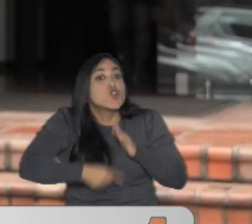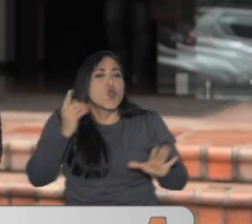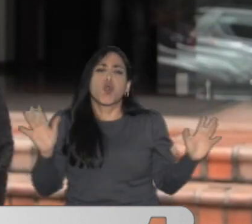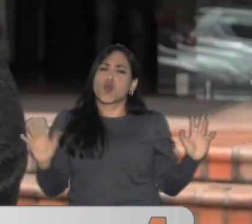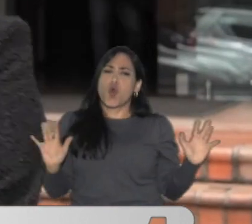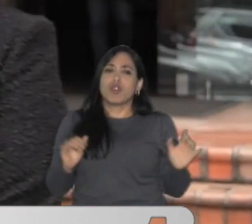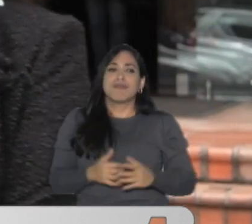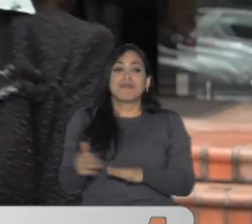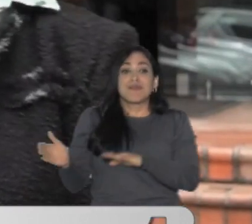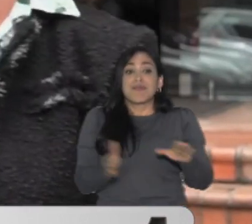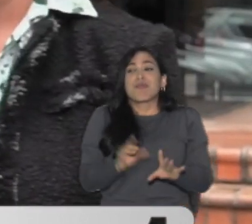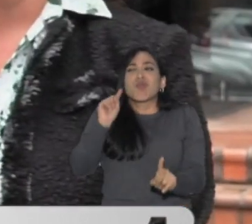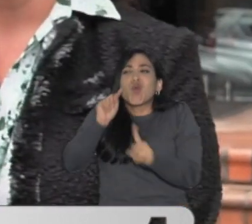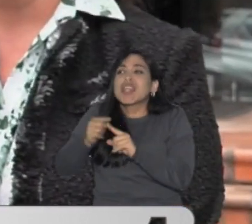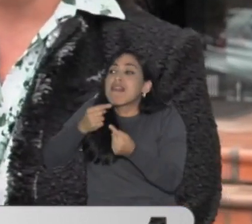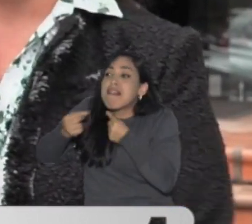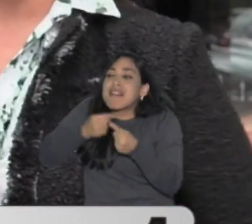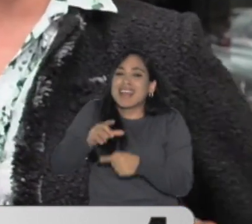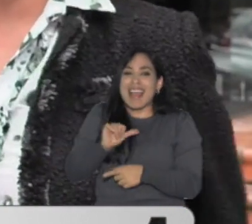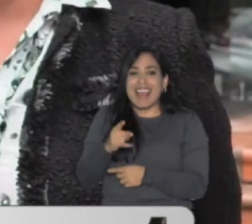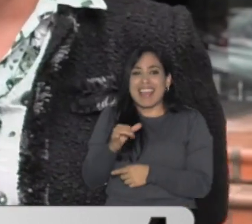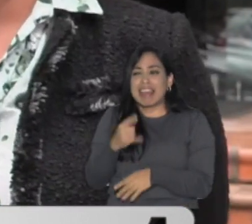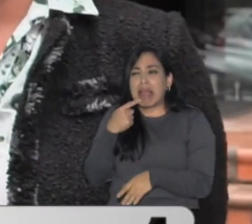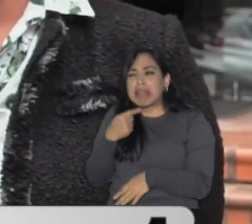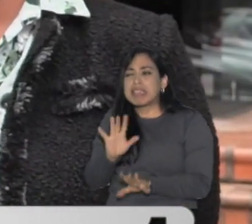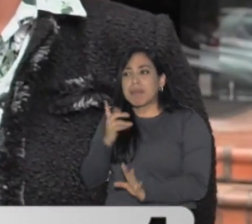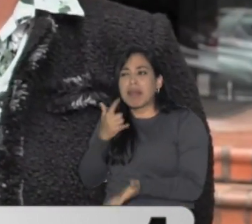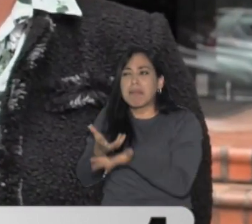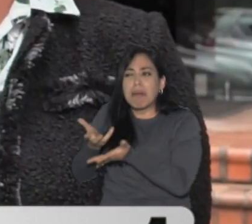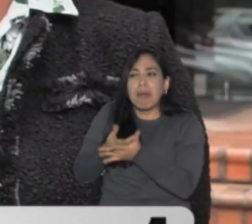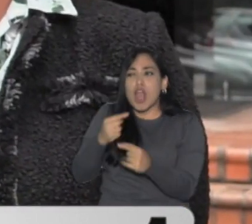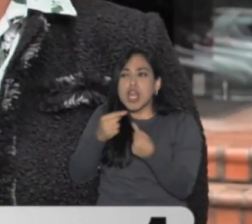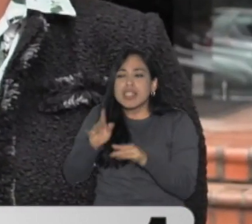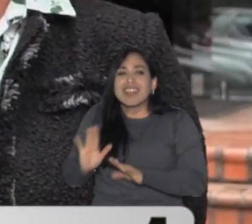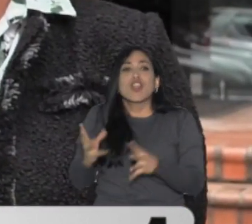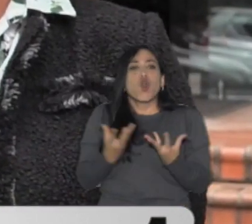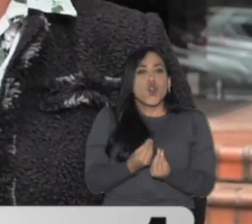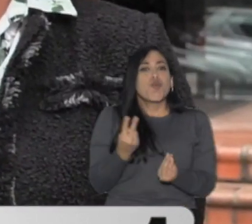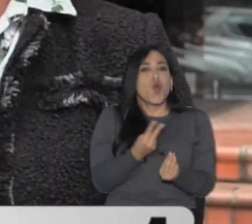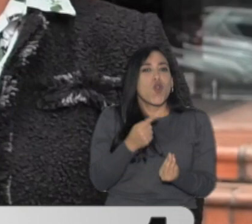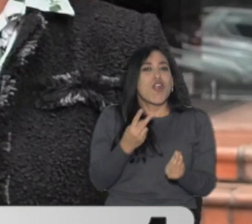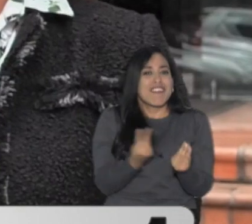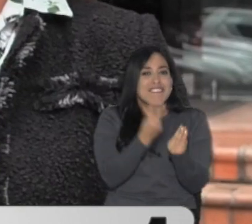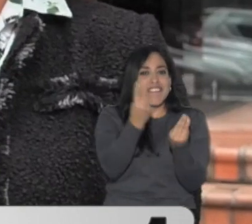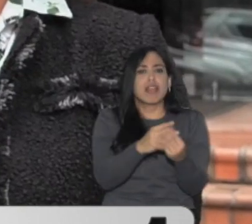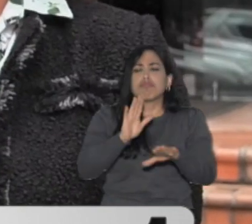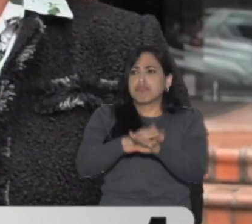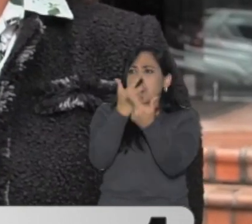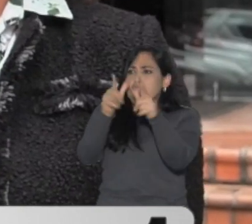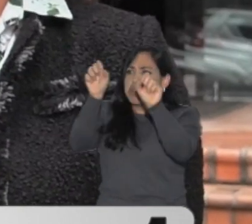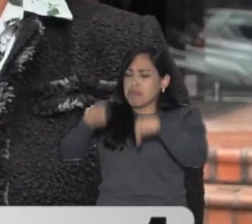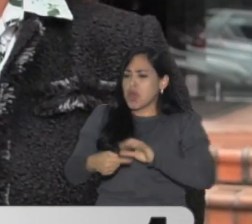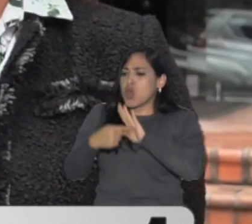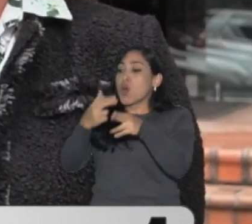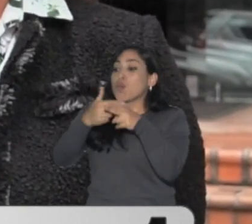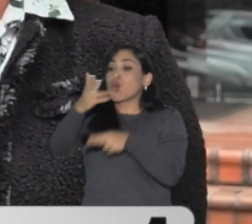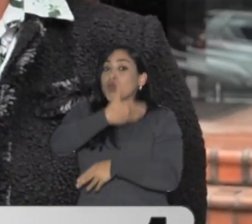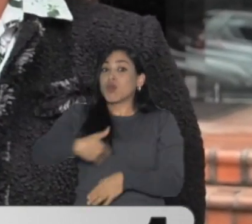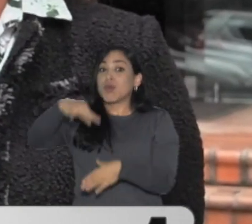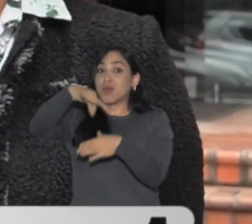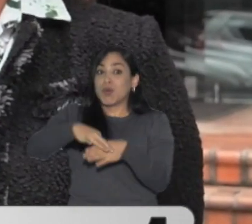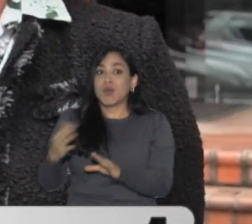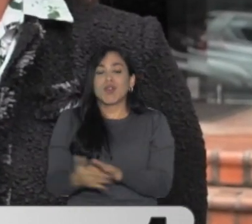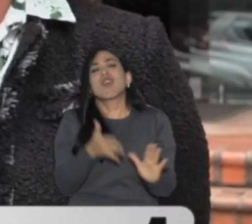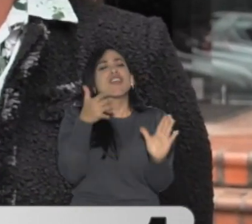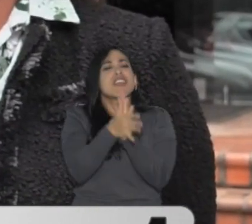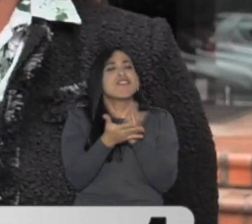Lo que queremos es que conversen, es la senadora Angélica Lozano, que también lo ha dicho, el partido Alianza Verde en libertad de cara a la elección presidencial.